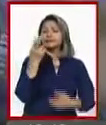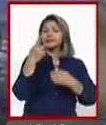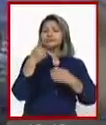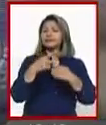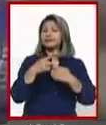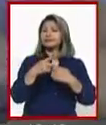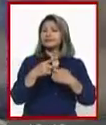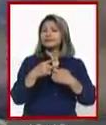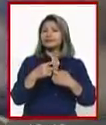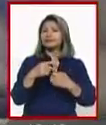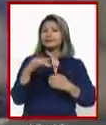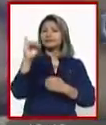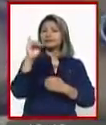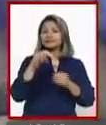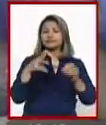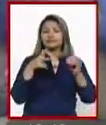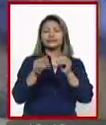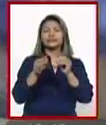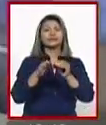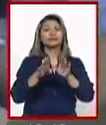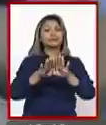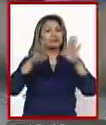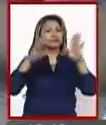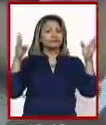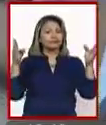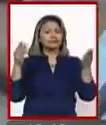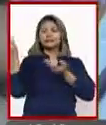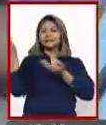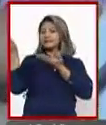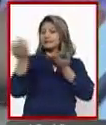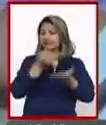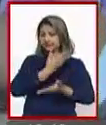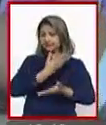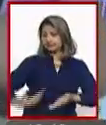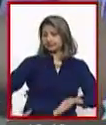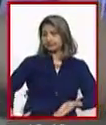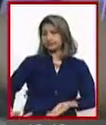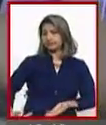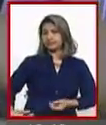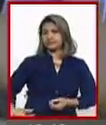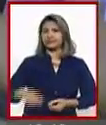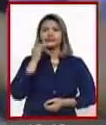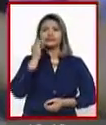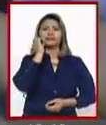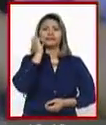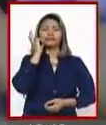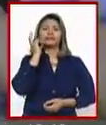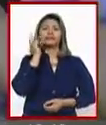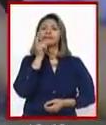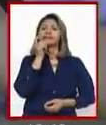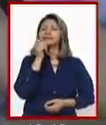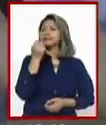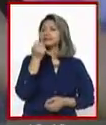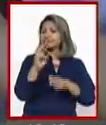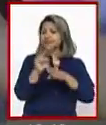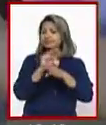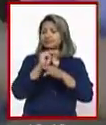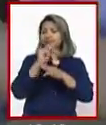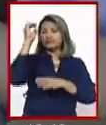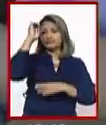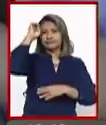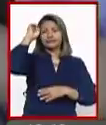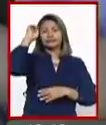participar el día miércoles en la inauguración oficial? Se ha invitado al presidente de la República y a varios ministros de